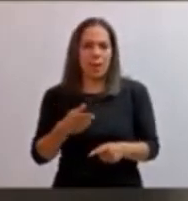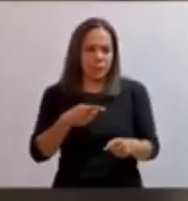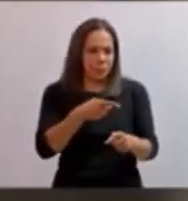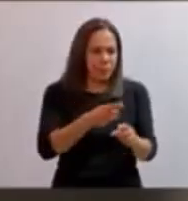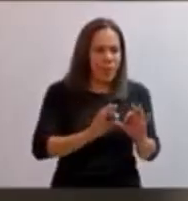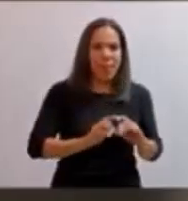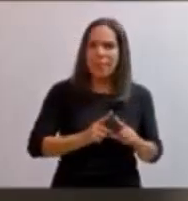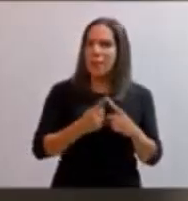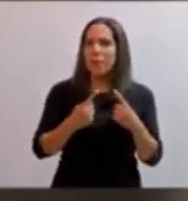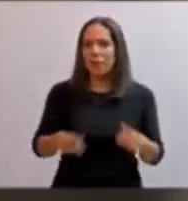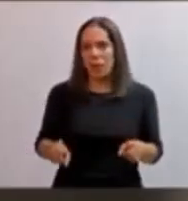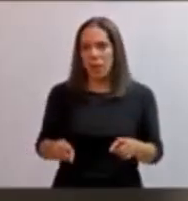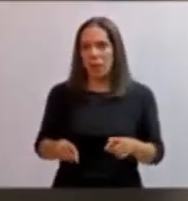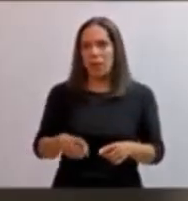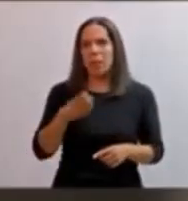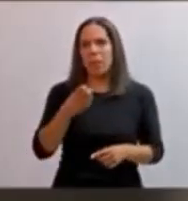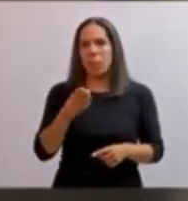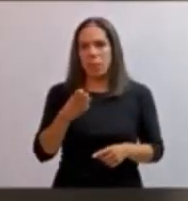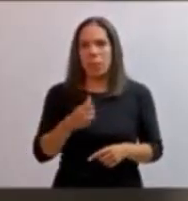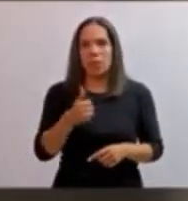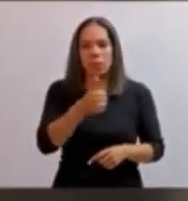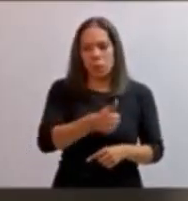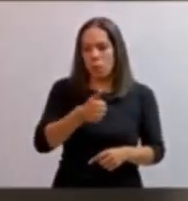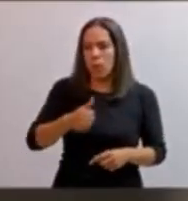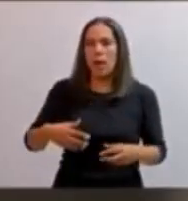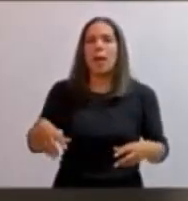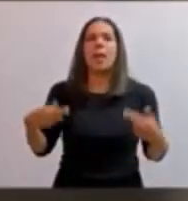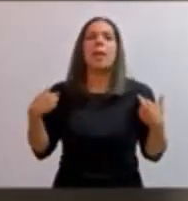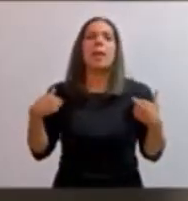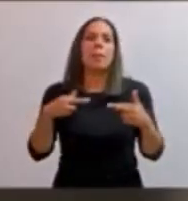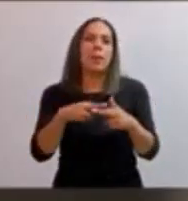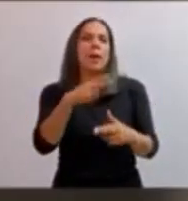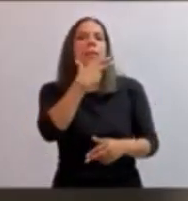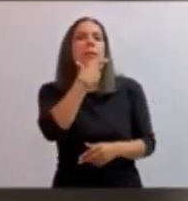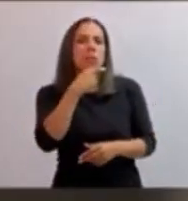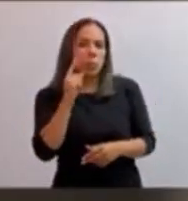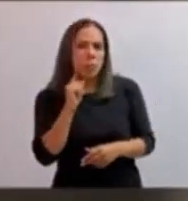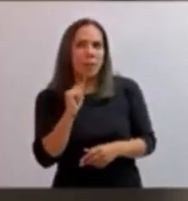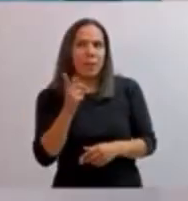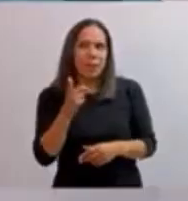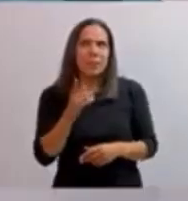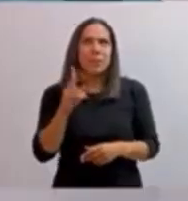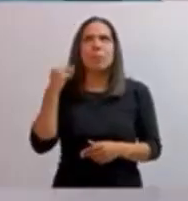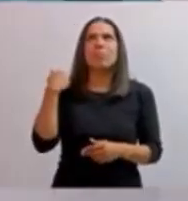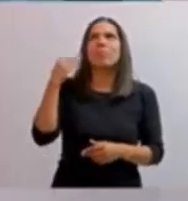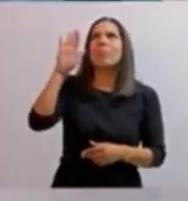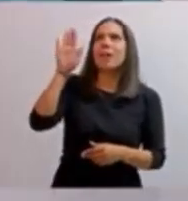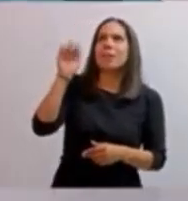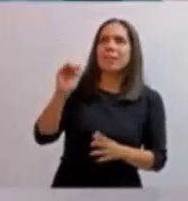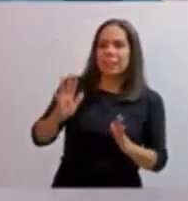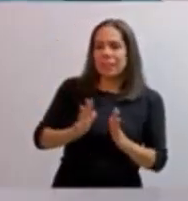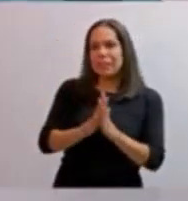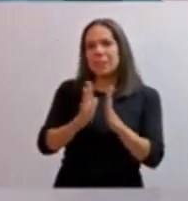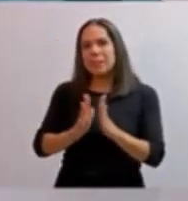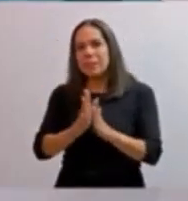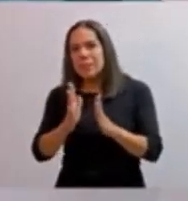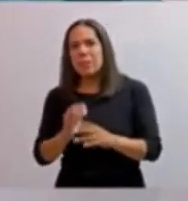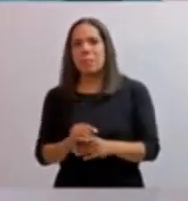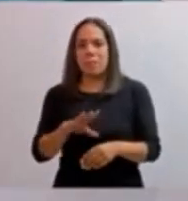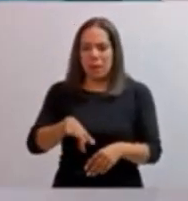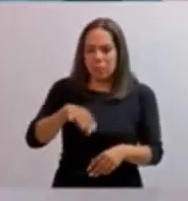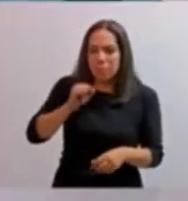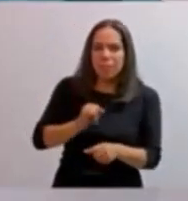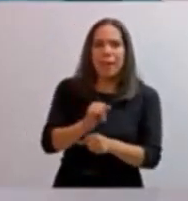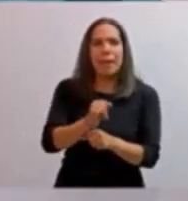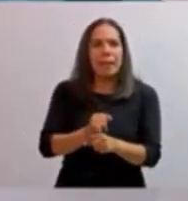para contribuir al máximo logro de los aprendizajes de los educandos. Y junto con ello, también es